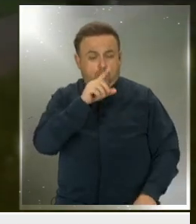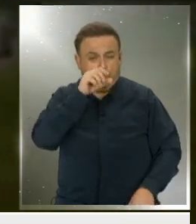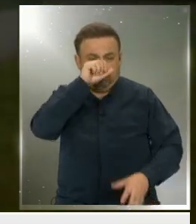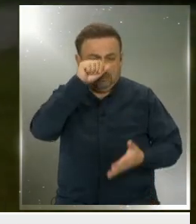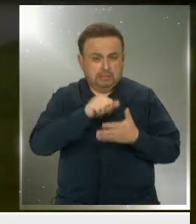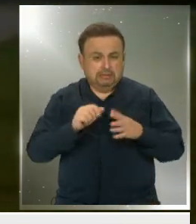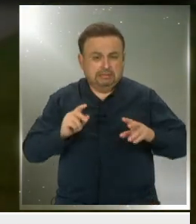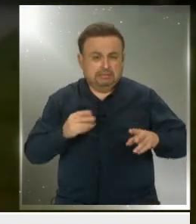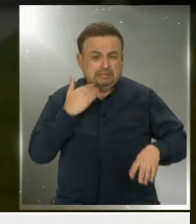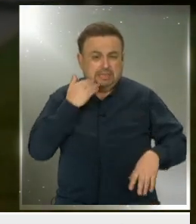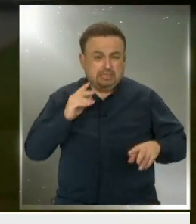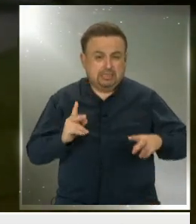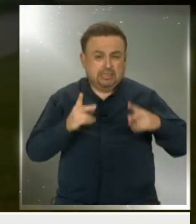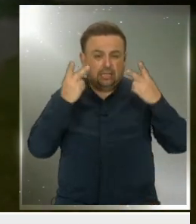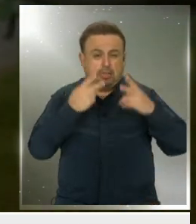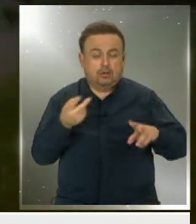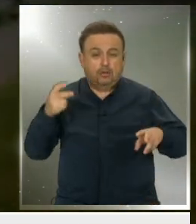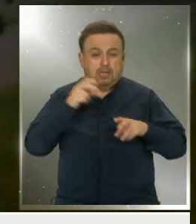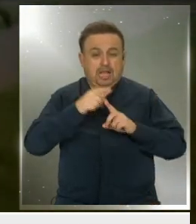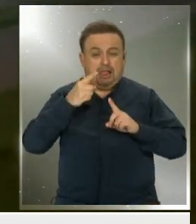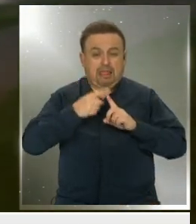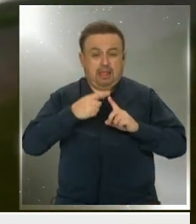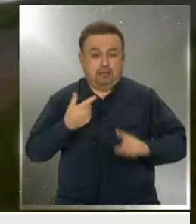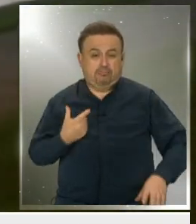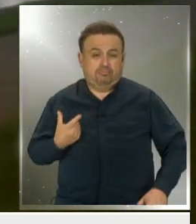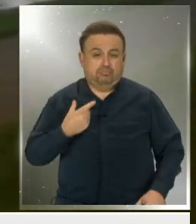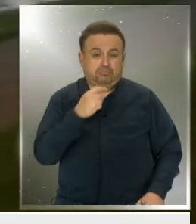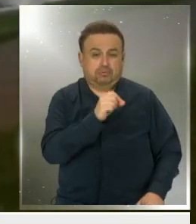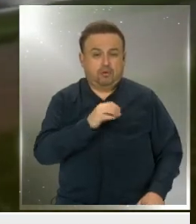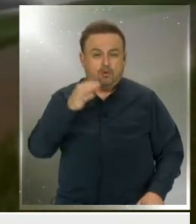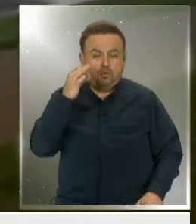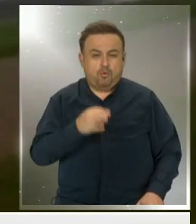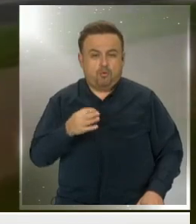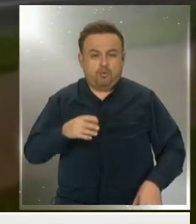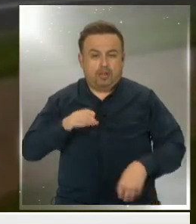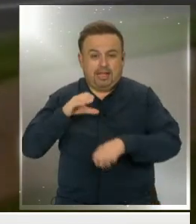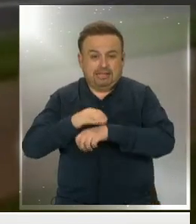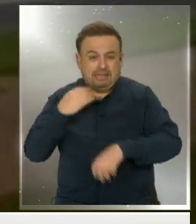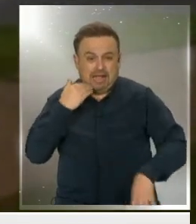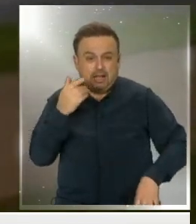salvó de ser detenido al subirse a un taxi que escapó a toda velocidad.